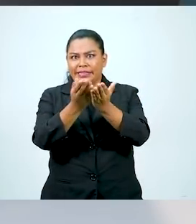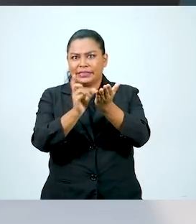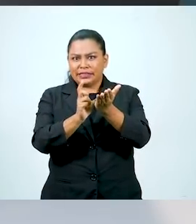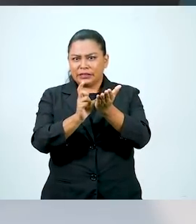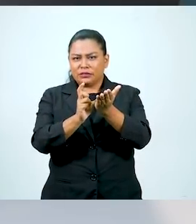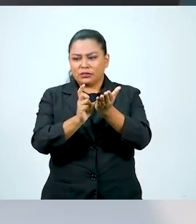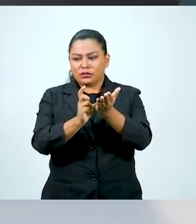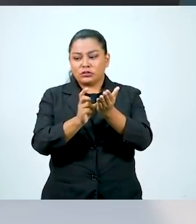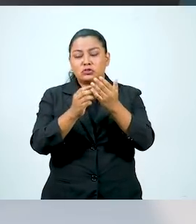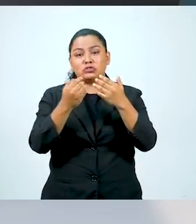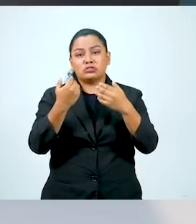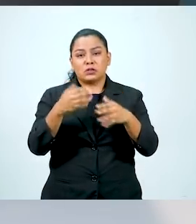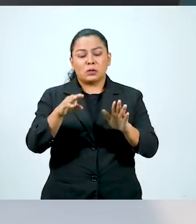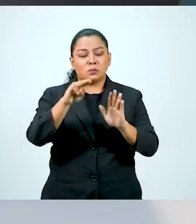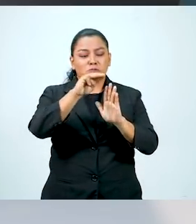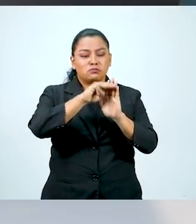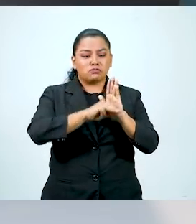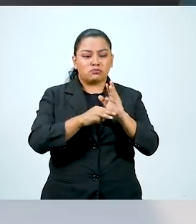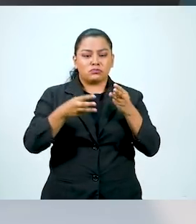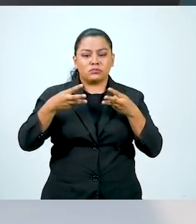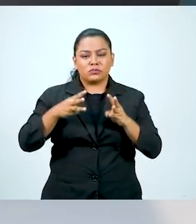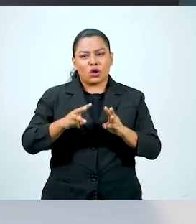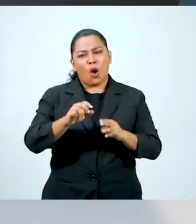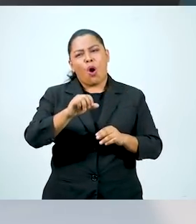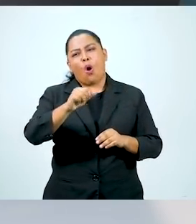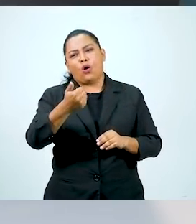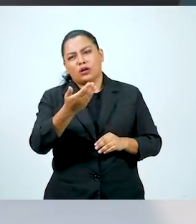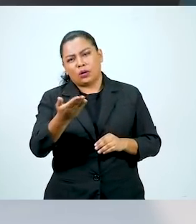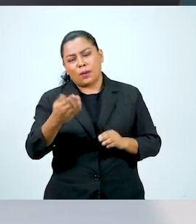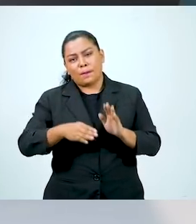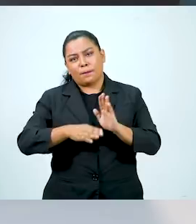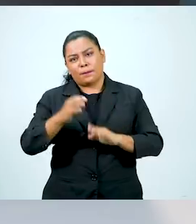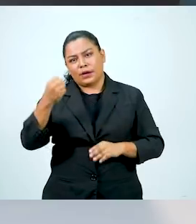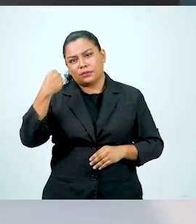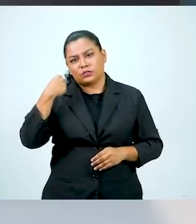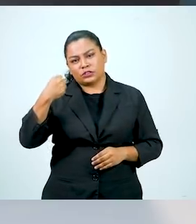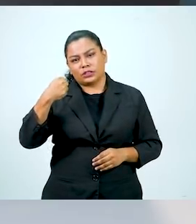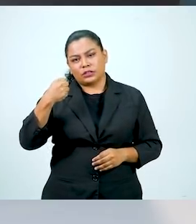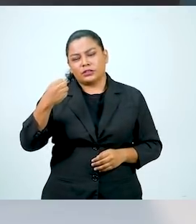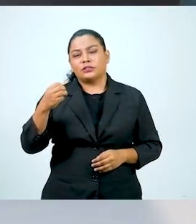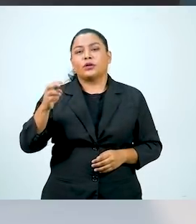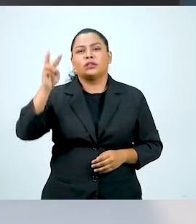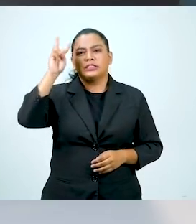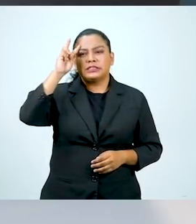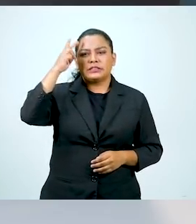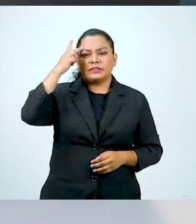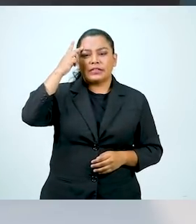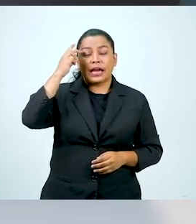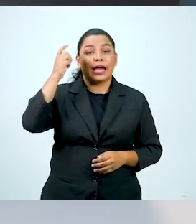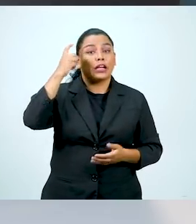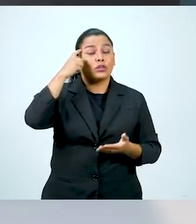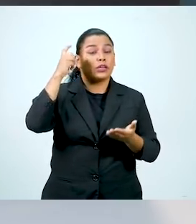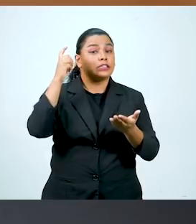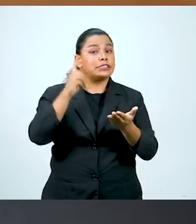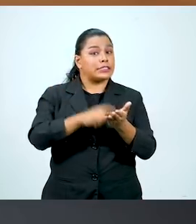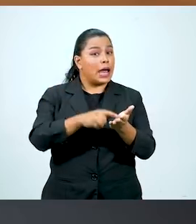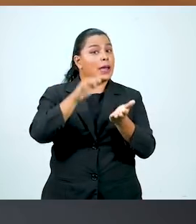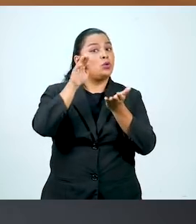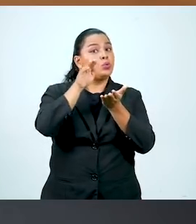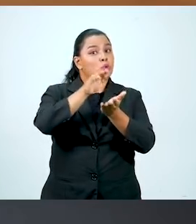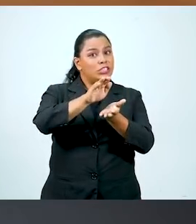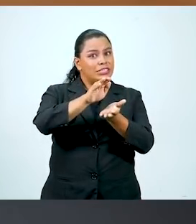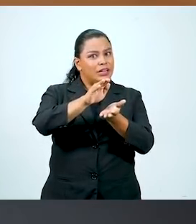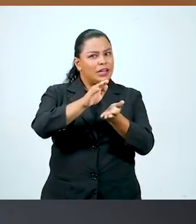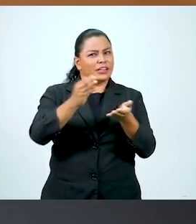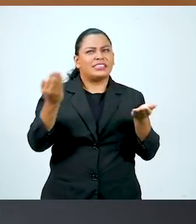texto, tenemos en la guía metodológica otro apartado importante que corresponde a las pruebas de unidad. Y